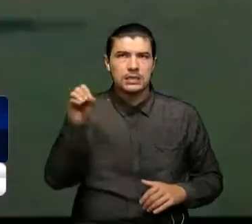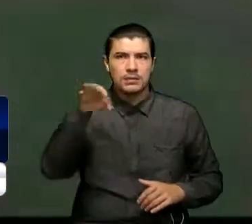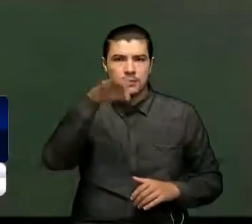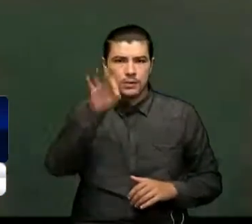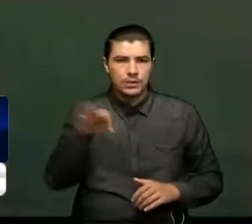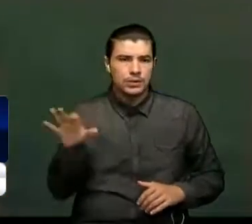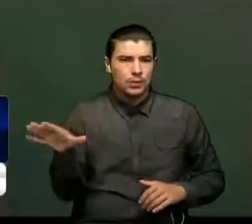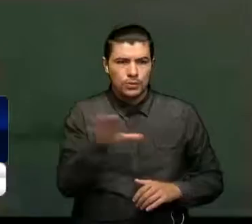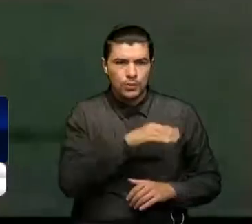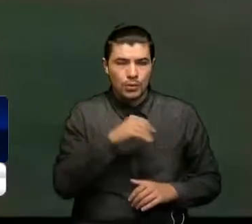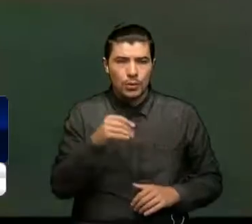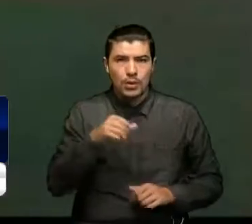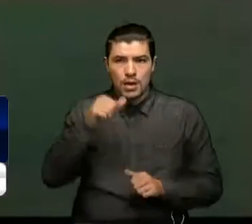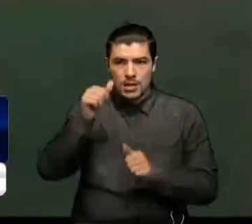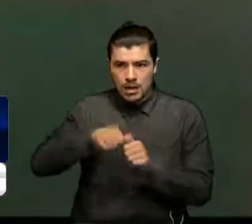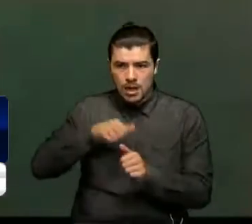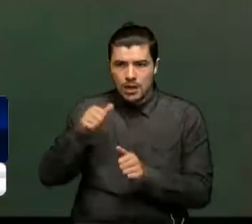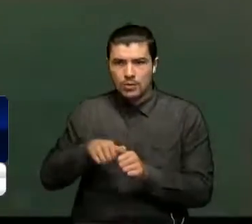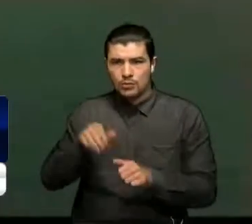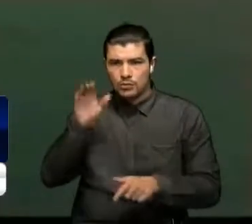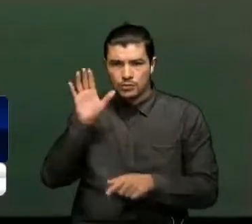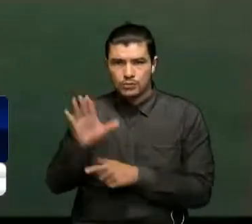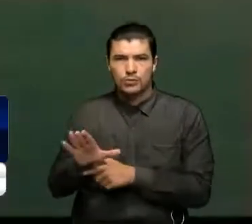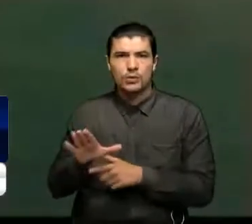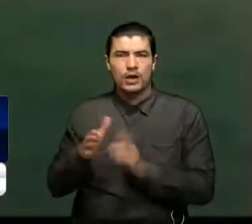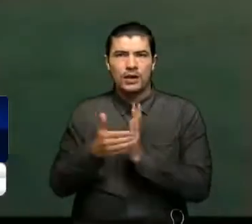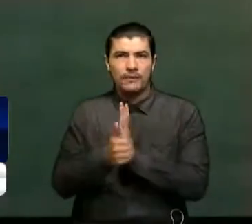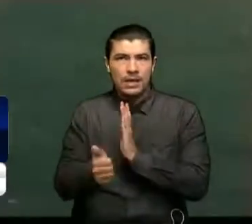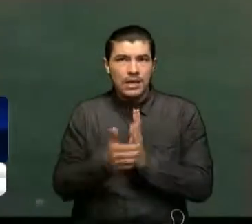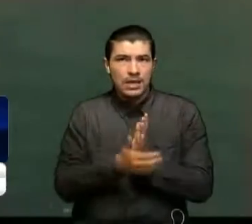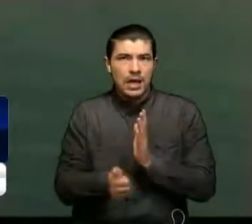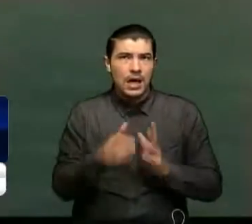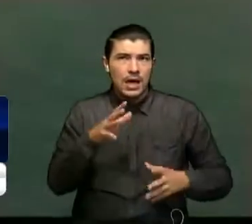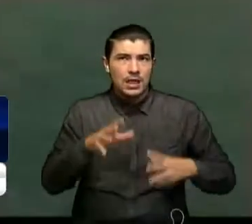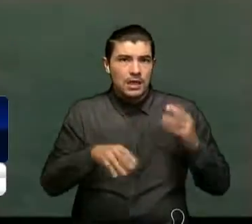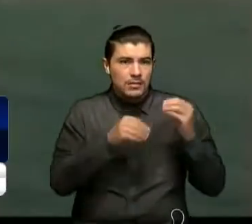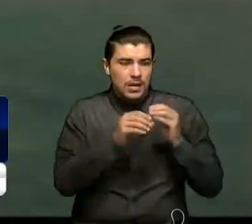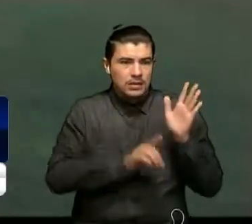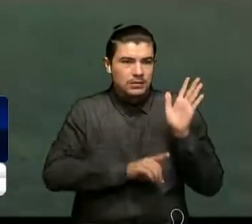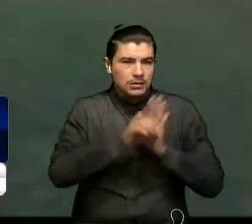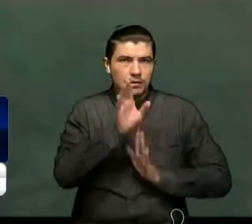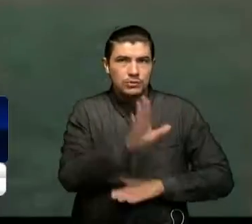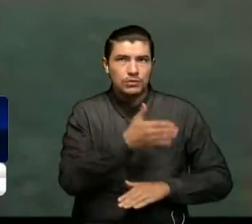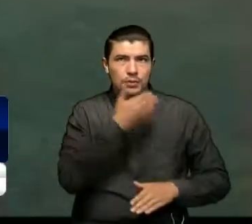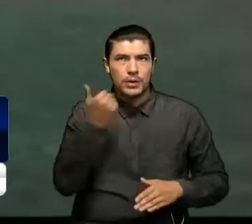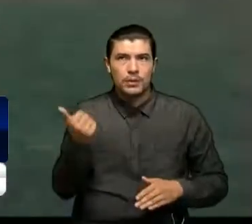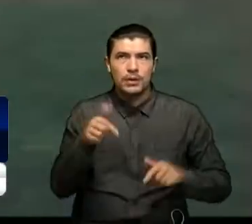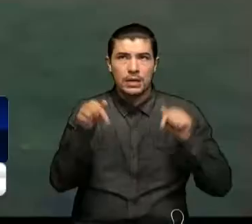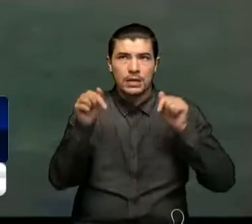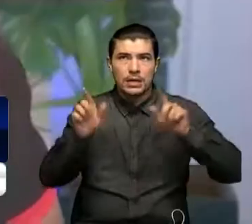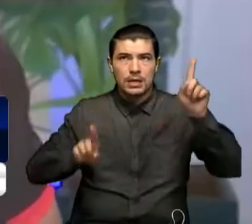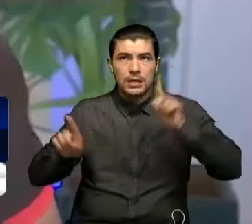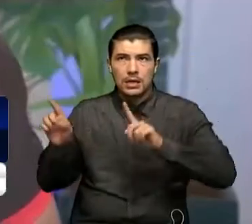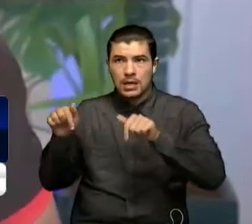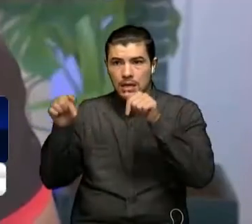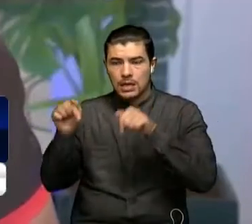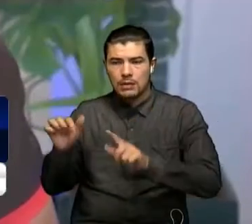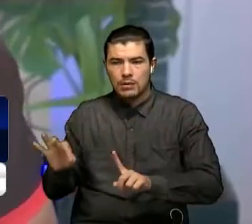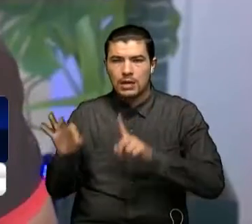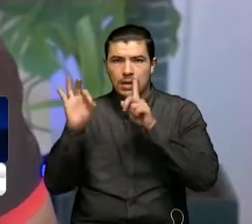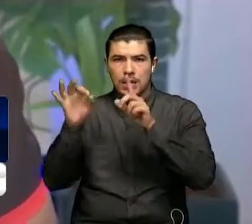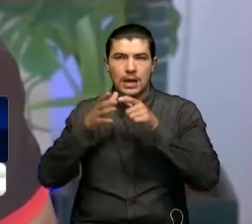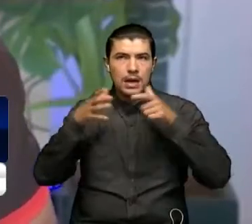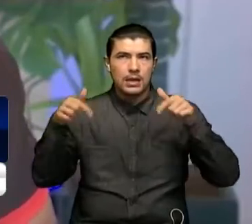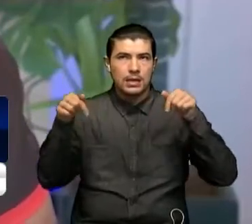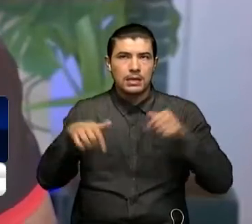cada uno tiene su habilidad se le va a hacerle desarrollo y se le mejorar en estos torneos y hay una calidad impresionante aquí en